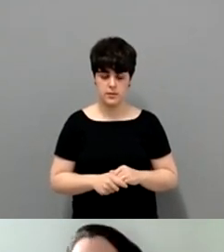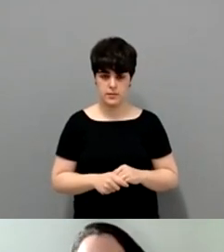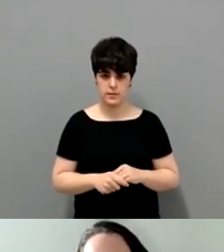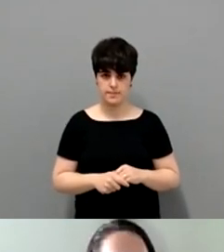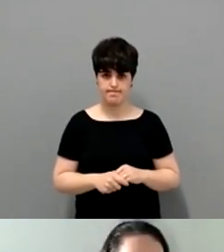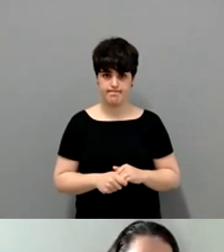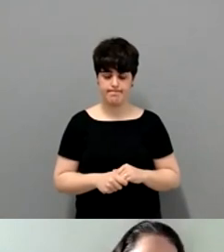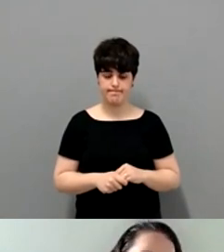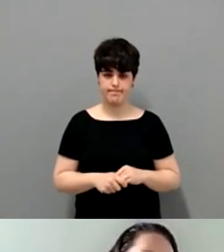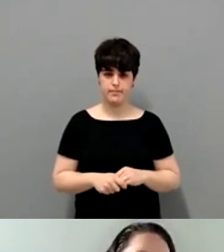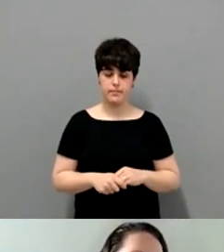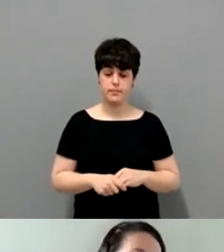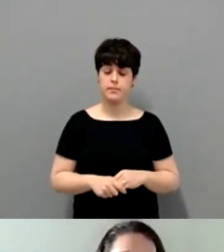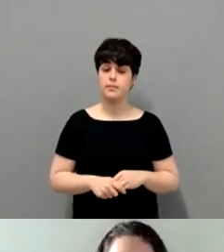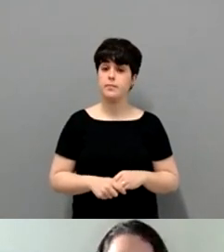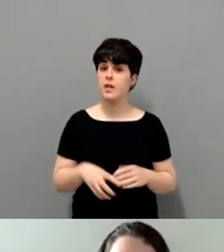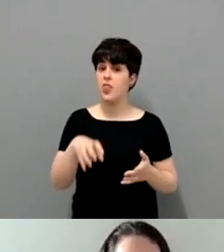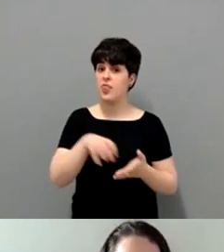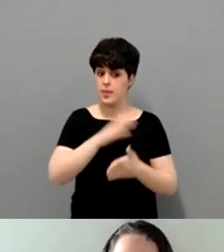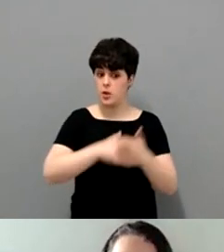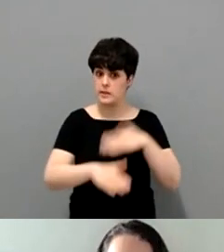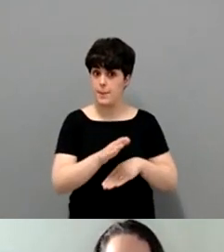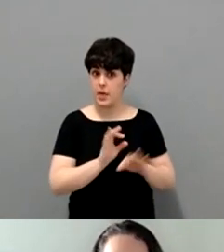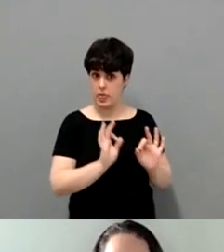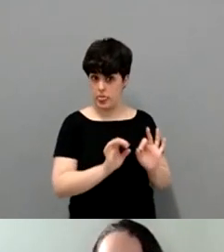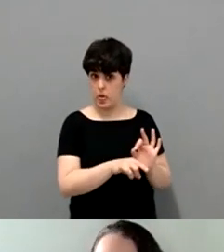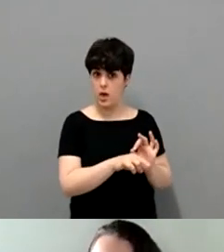discapacidad. El centro de discapacidad